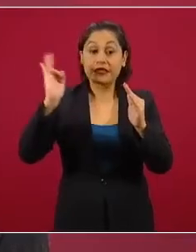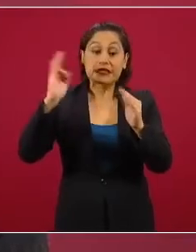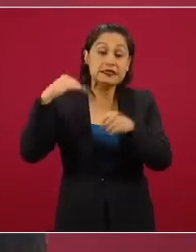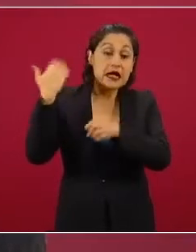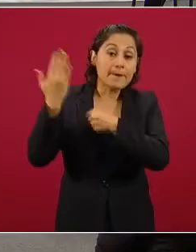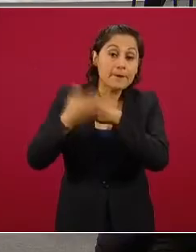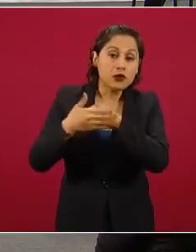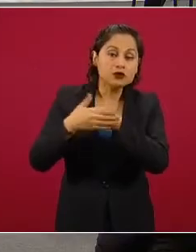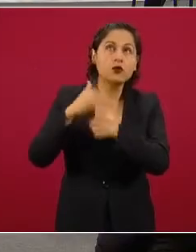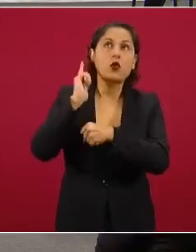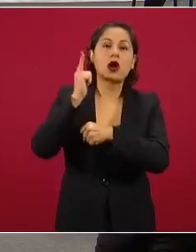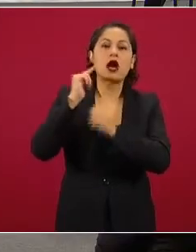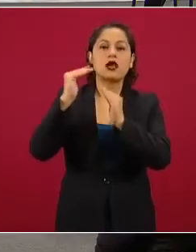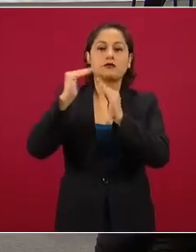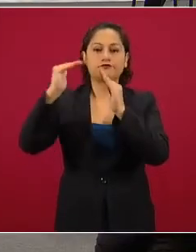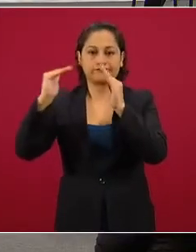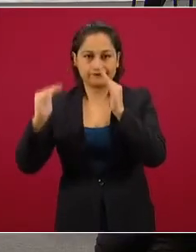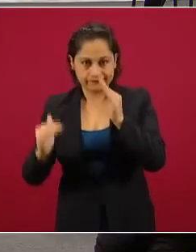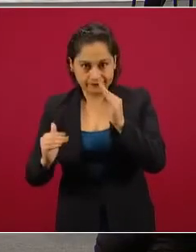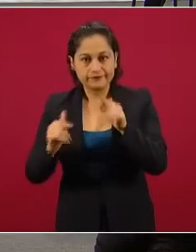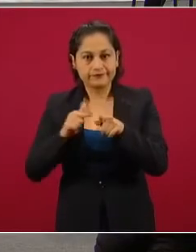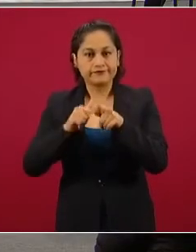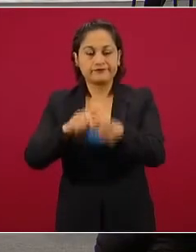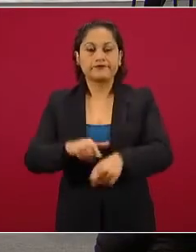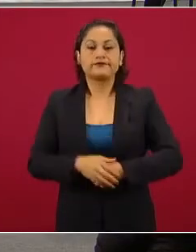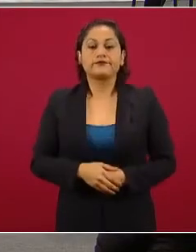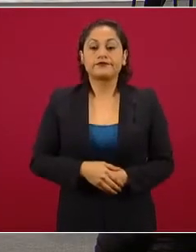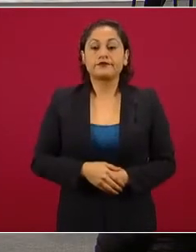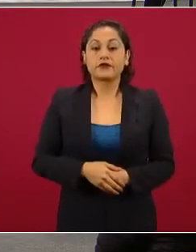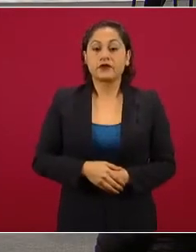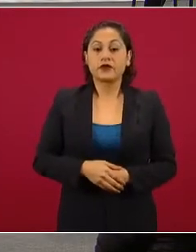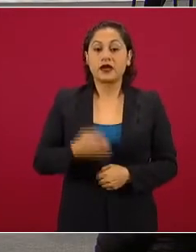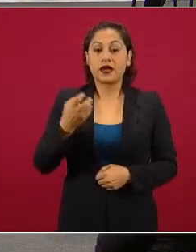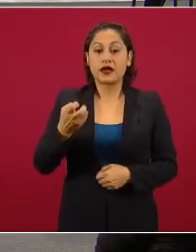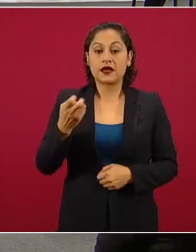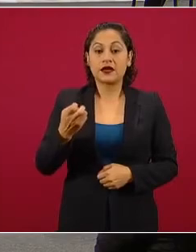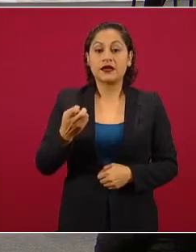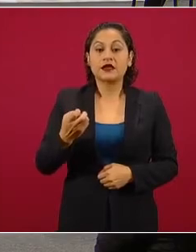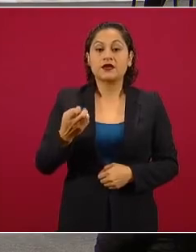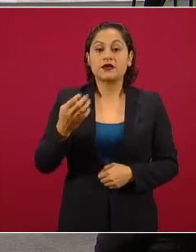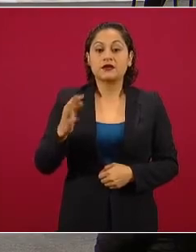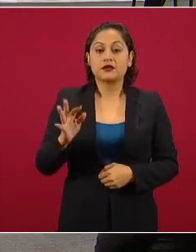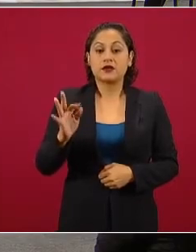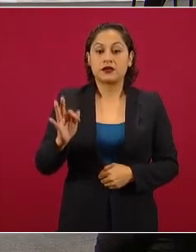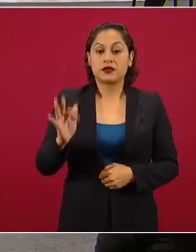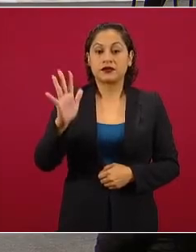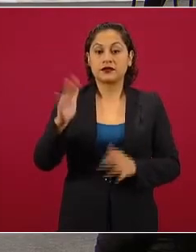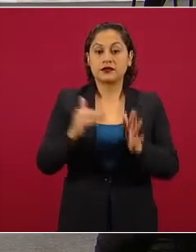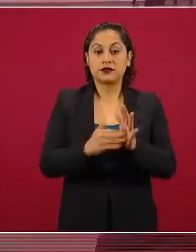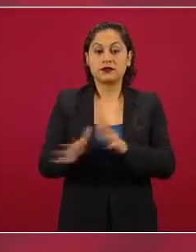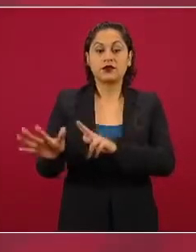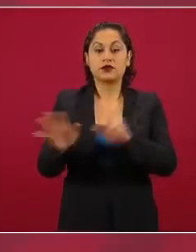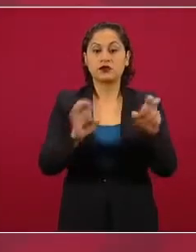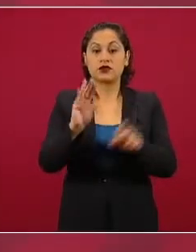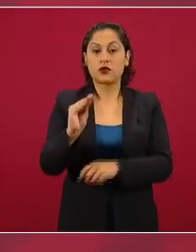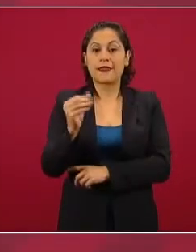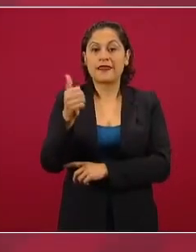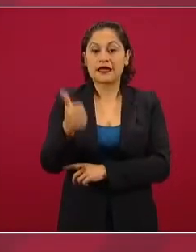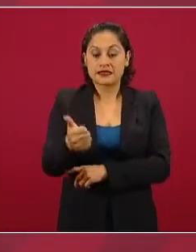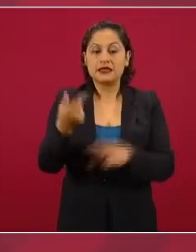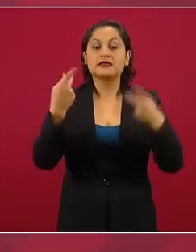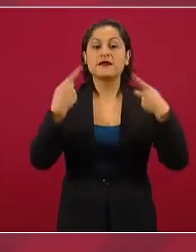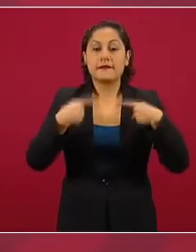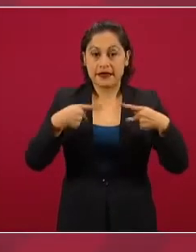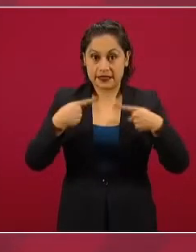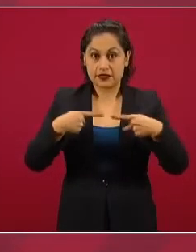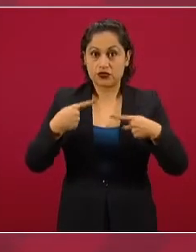disminuir la epidemia. 4% de los casos, que son 45.896, es la epidemia activa, son los casos de